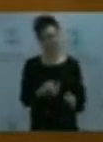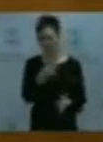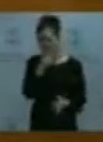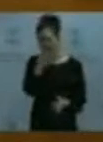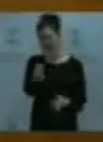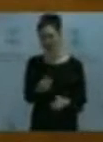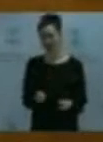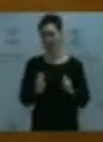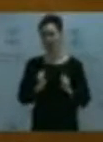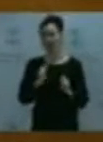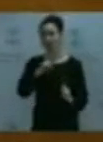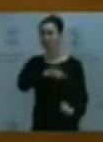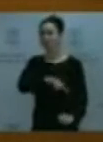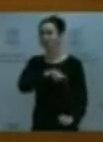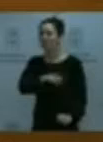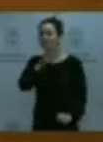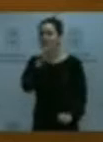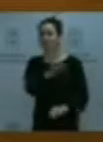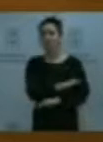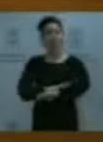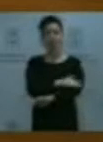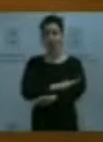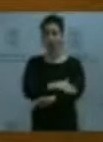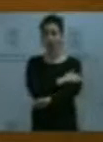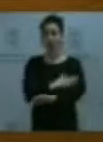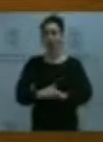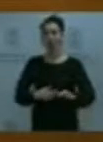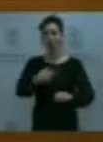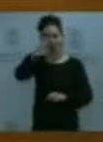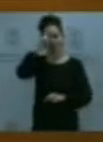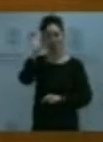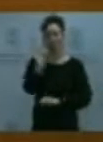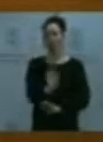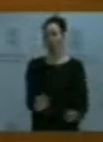siquiera eso sabía ni conocía. Ni siquiera